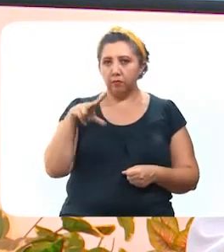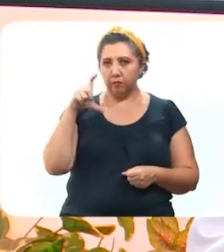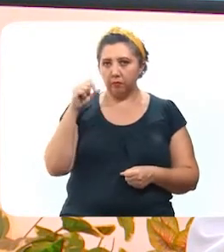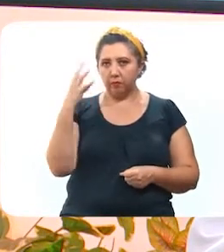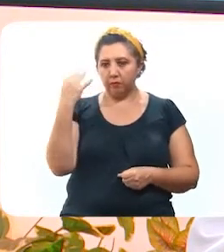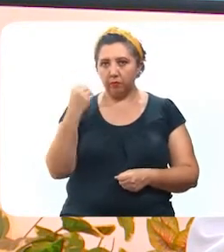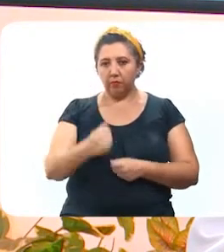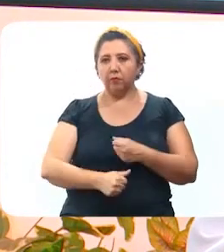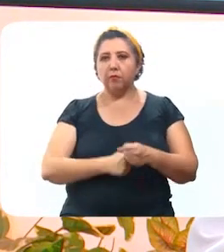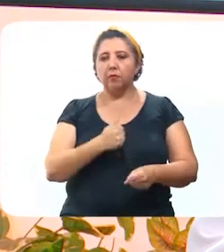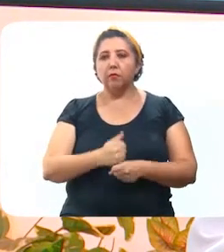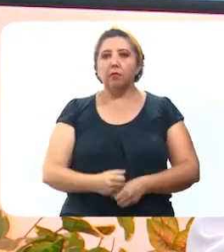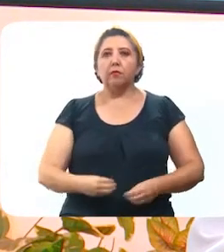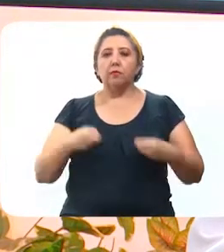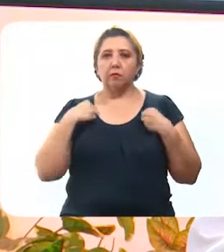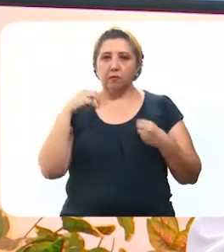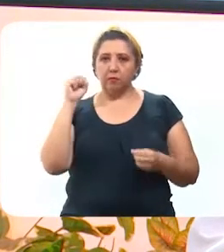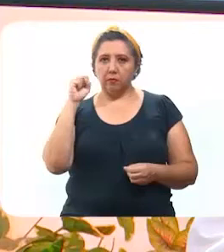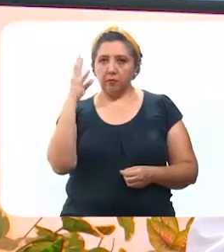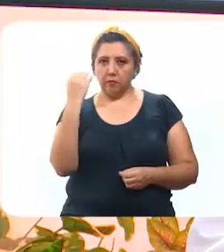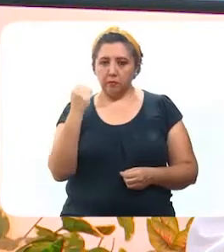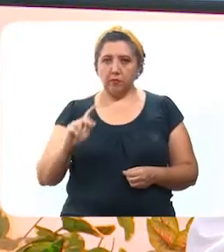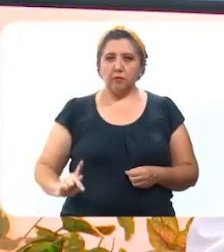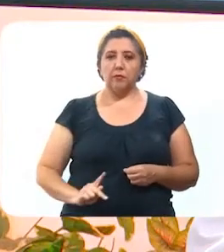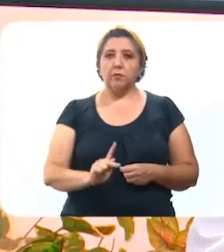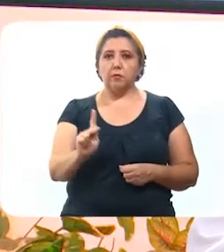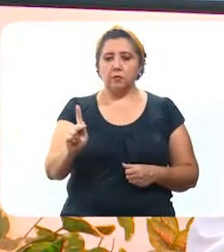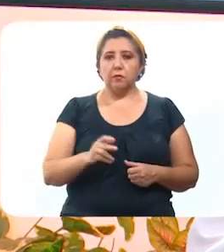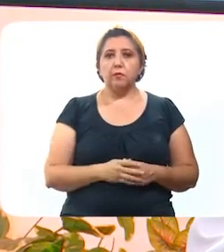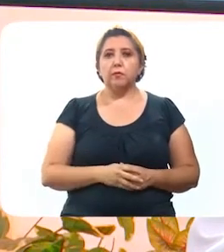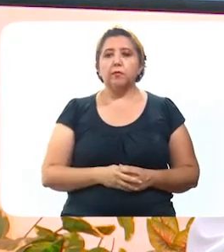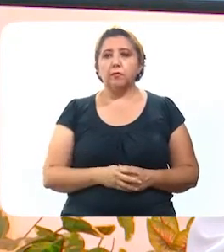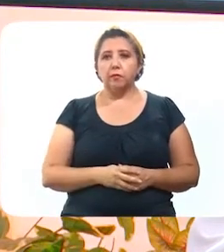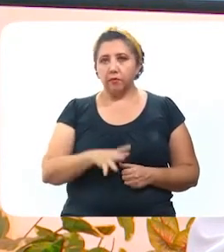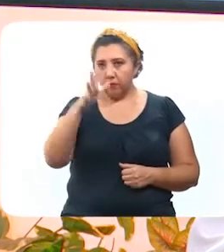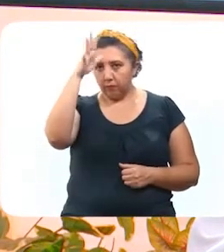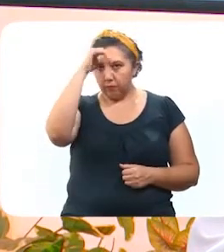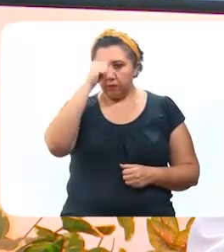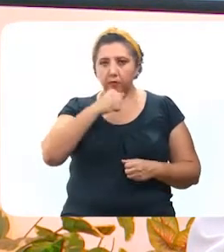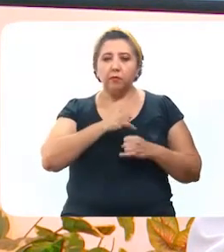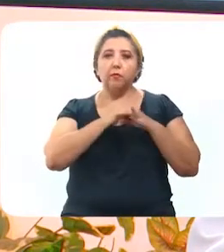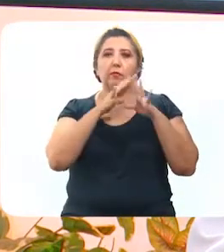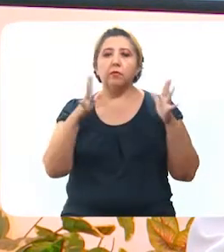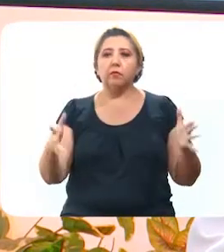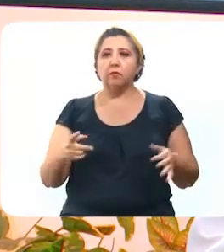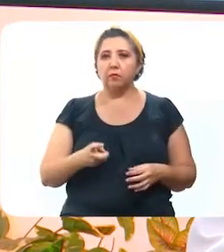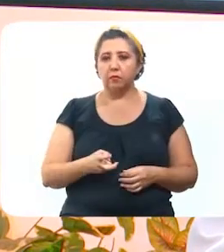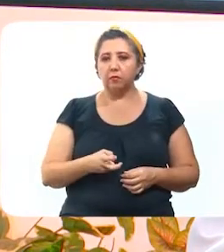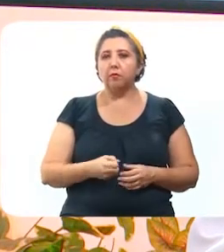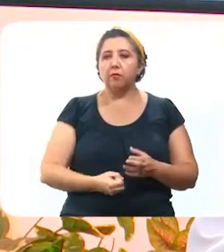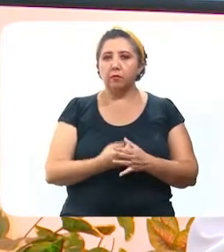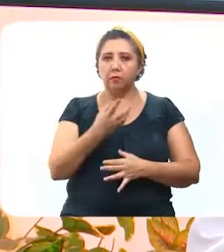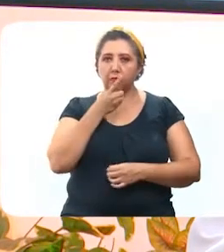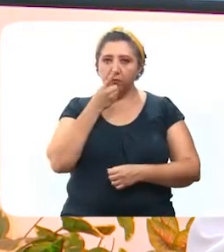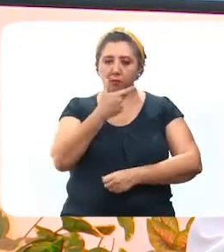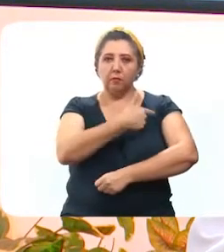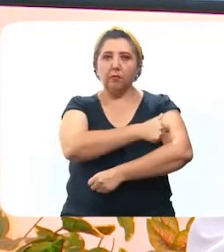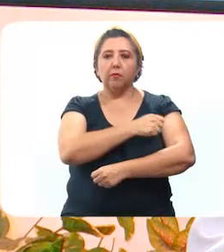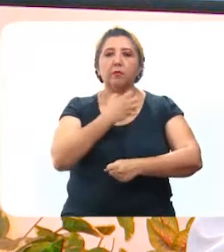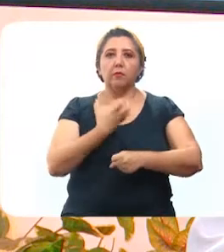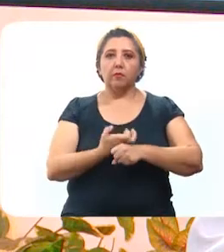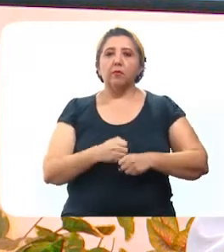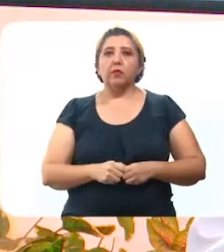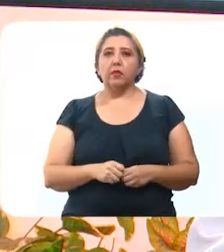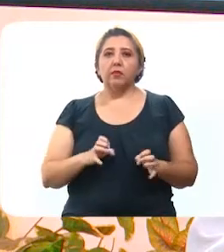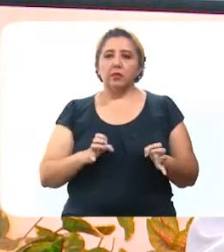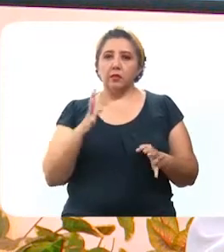a 29 años que viven en 69 municipios del interior del estado. De acuerdo con lo programado para esta nueva etapa de vacunación en el